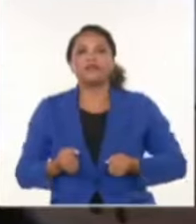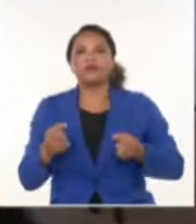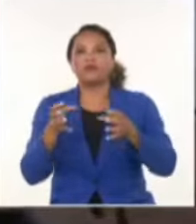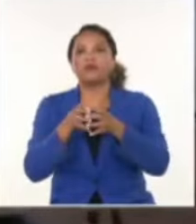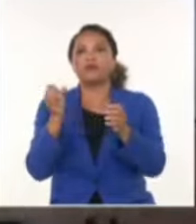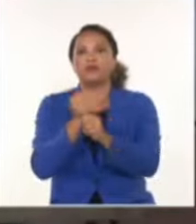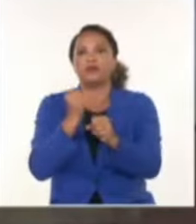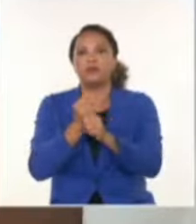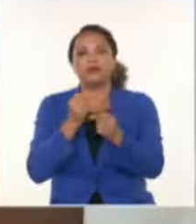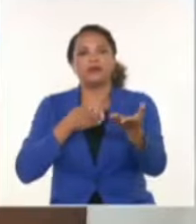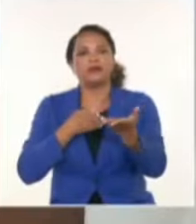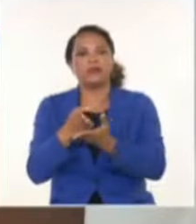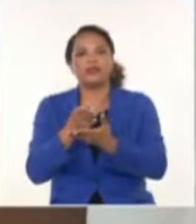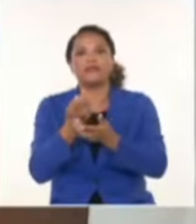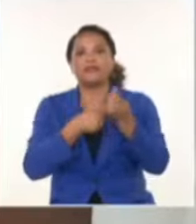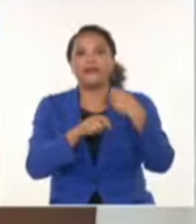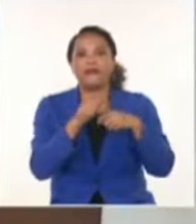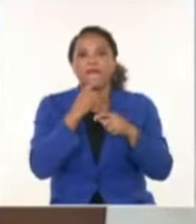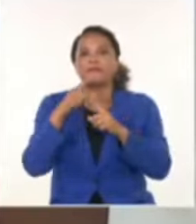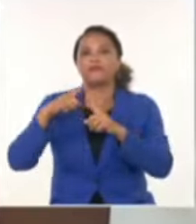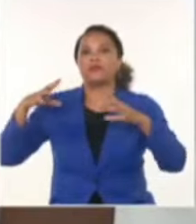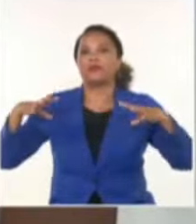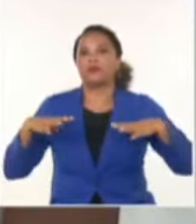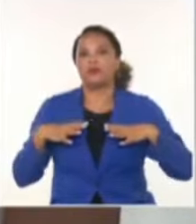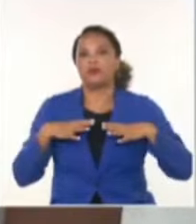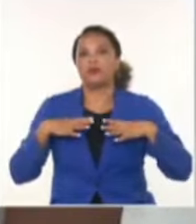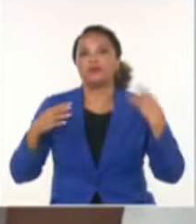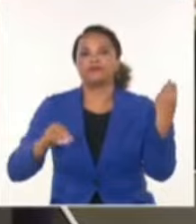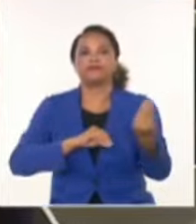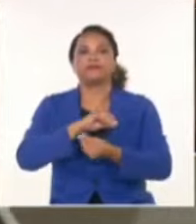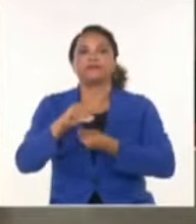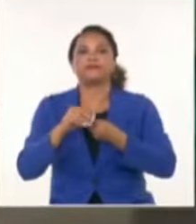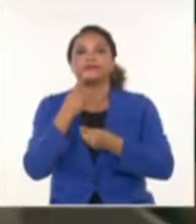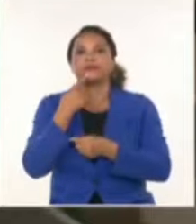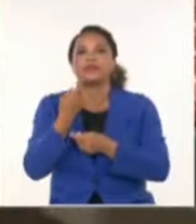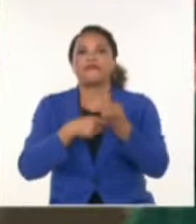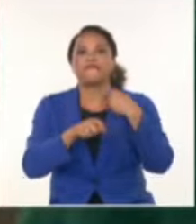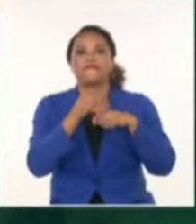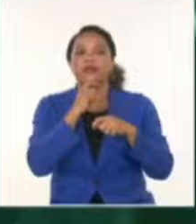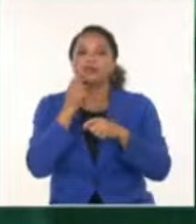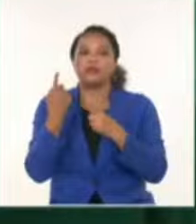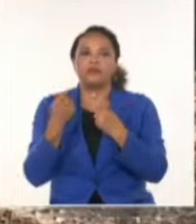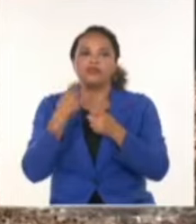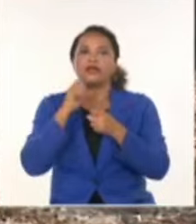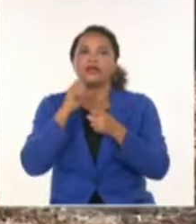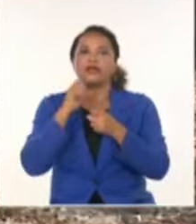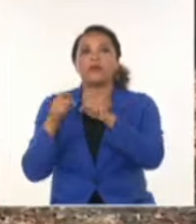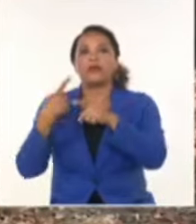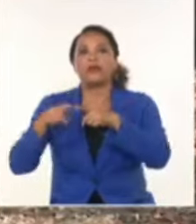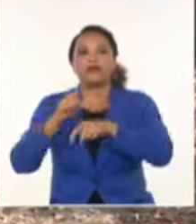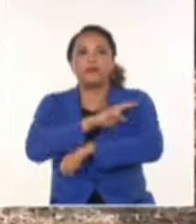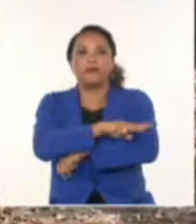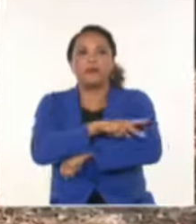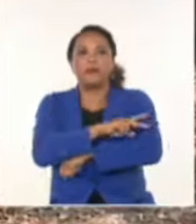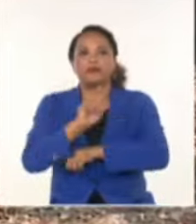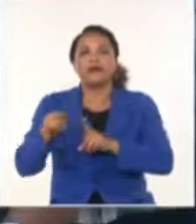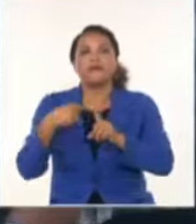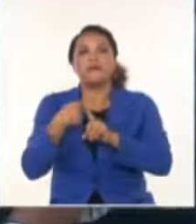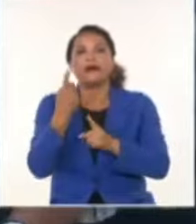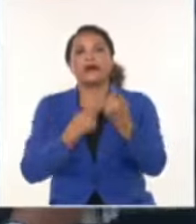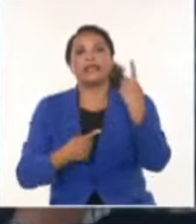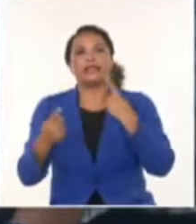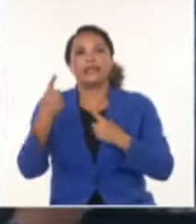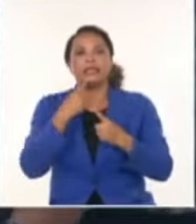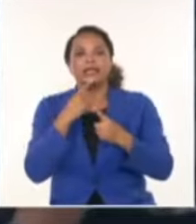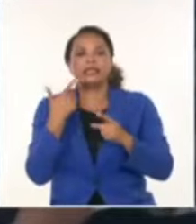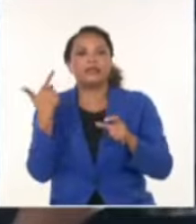por mantener las ofertas y hacia el turismo para la sustitución de importaciones y la población además de las alternativas genéticas que